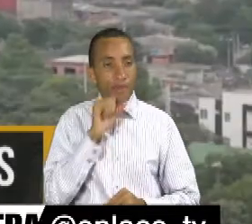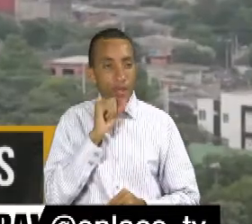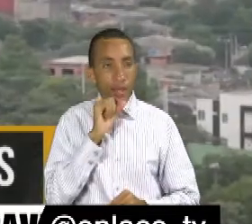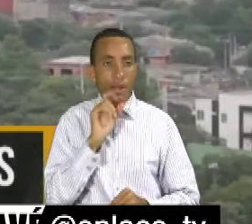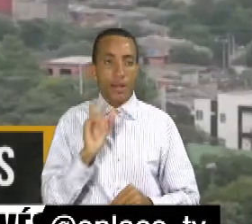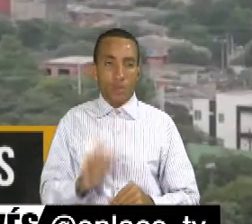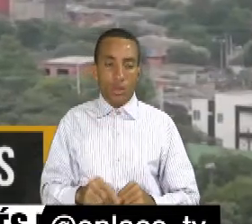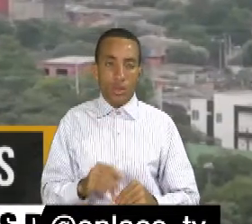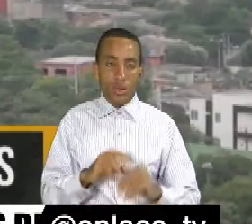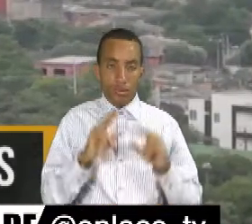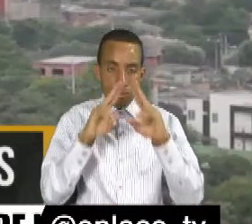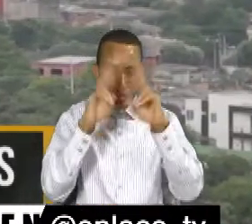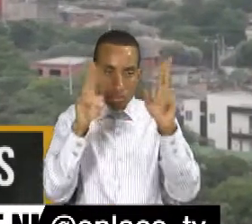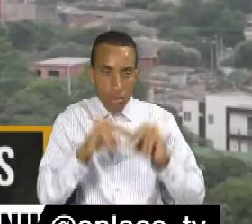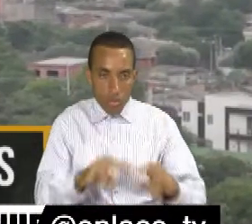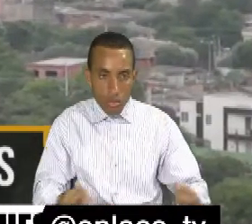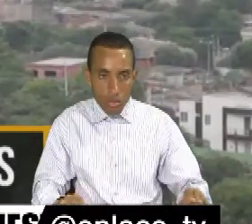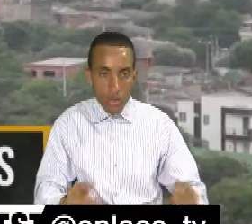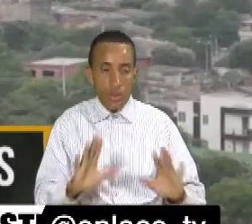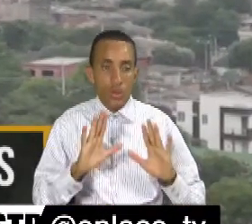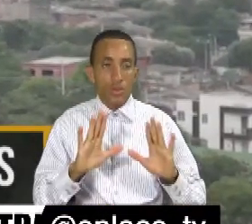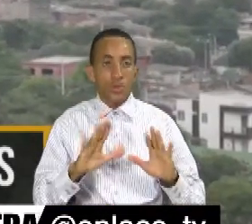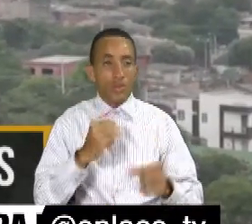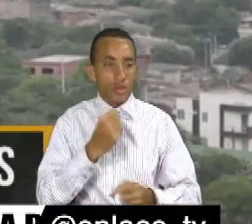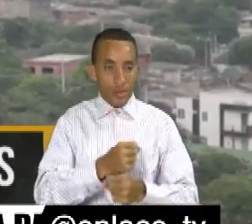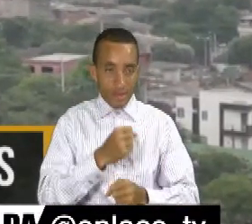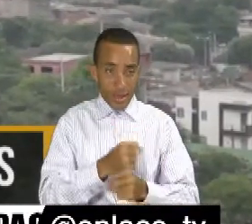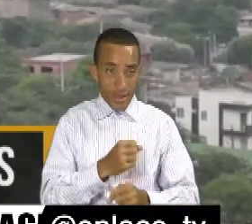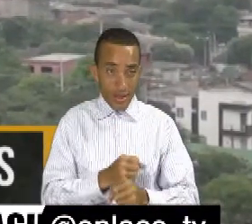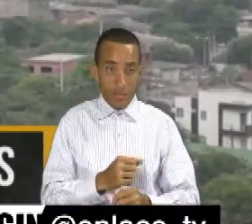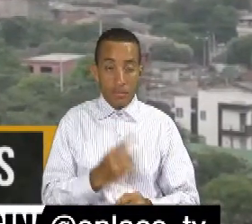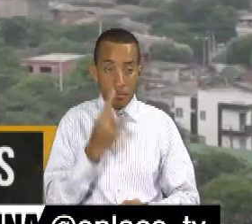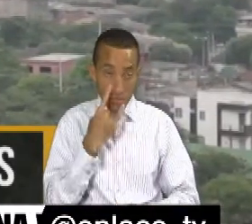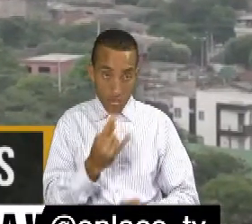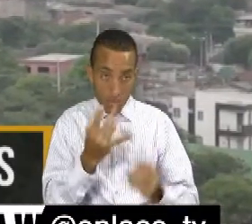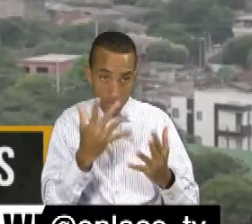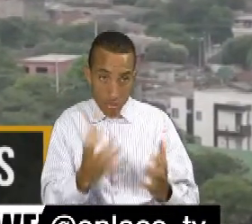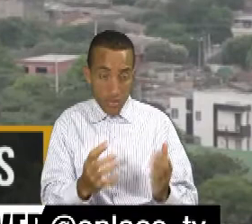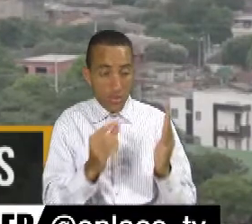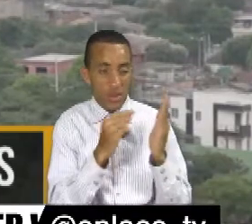la plataforma del Servicio Público de Empleo. Los interesados deberán cumplir con los